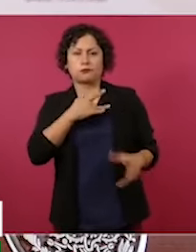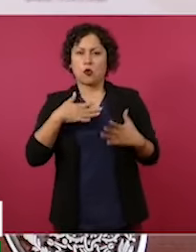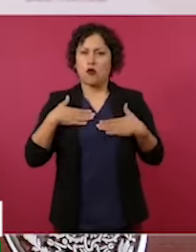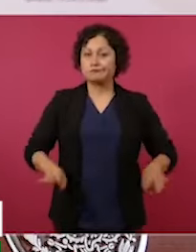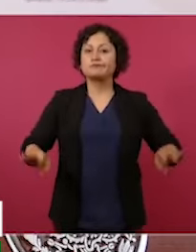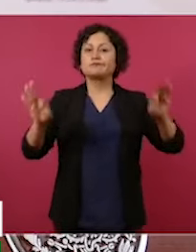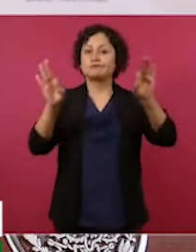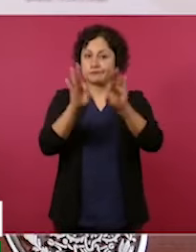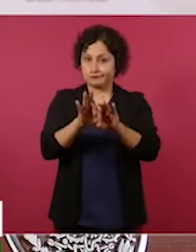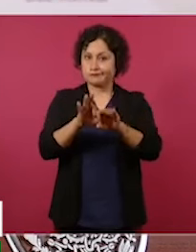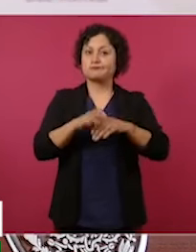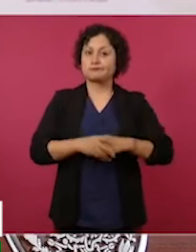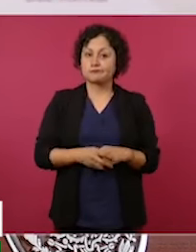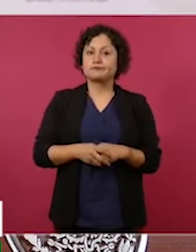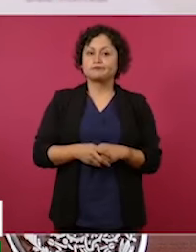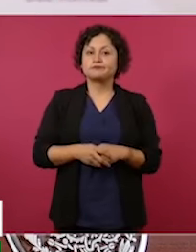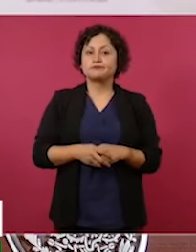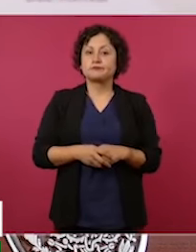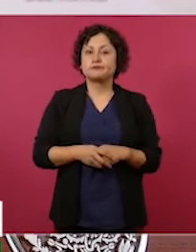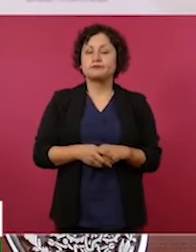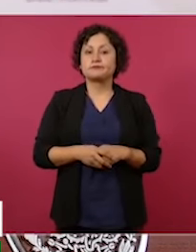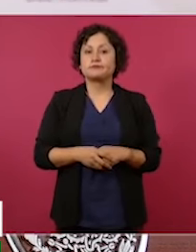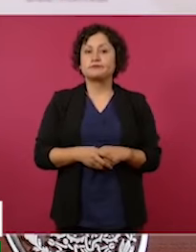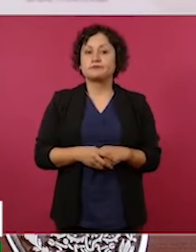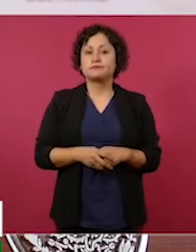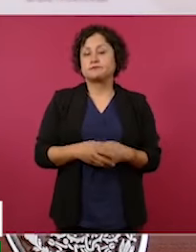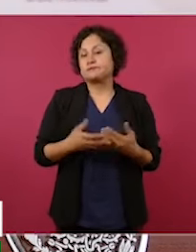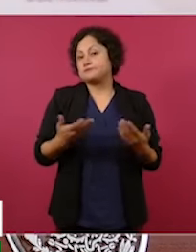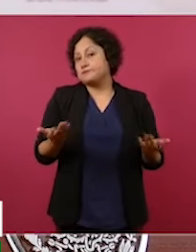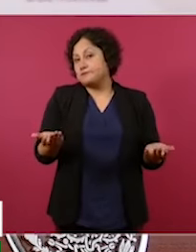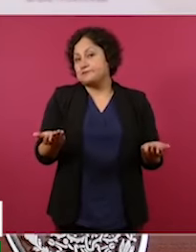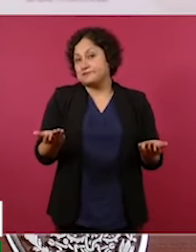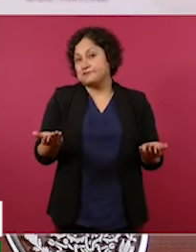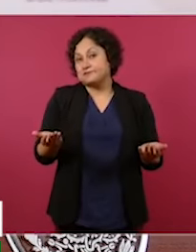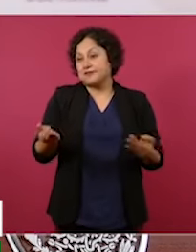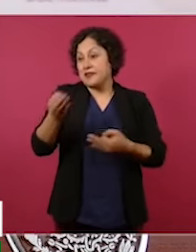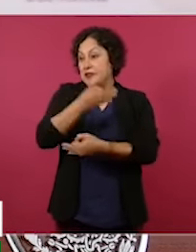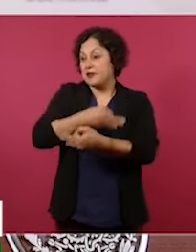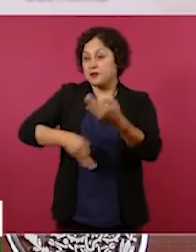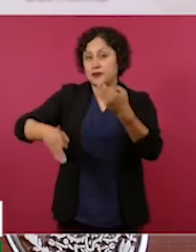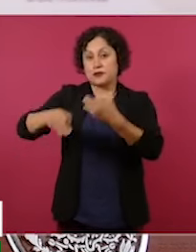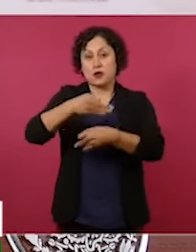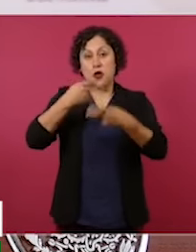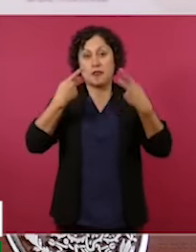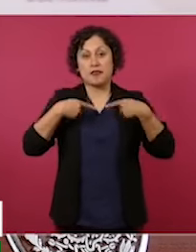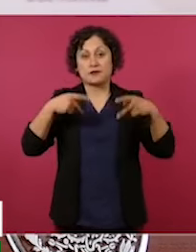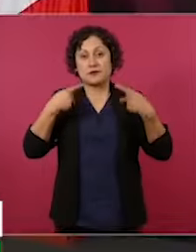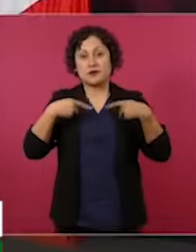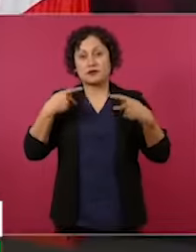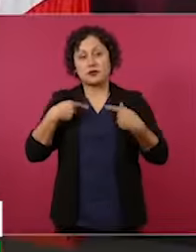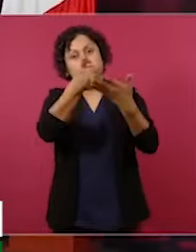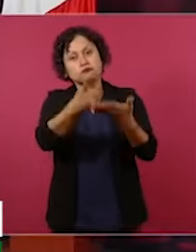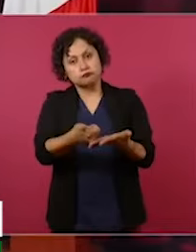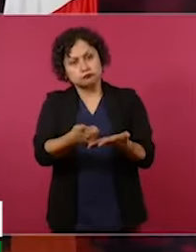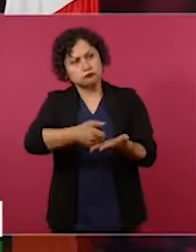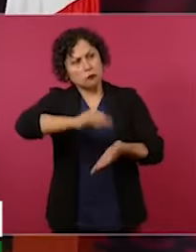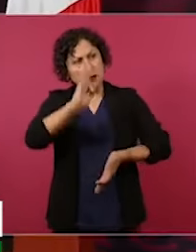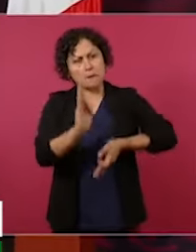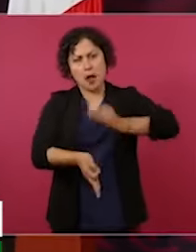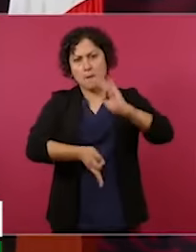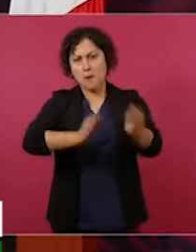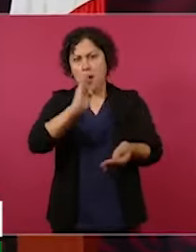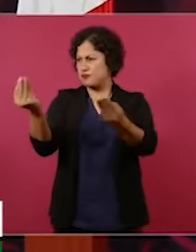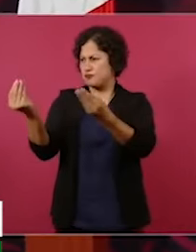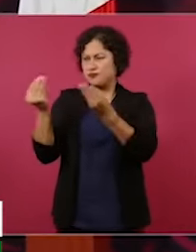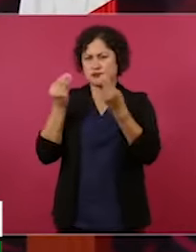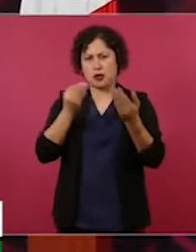importante. Y todos quieren ayudar y se están sumando. Todos, todos,